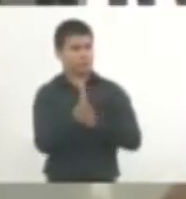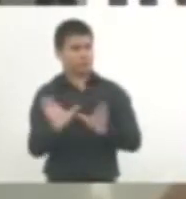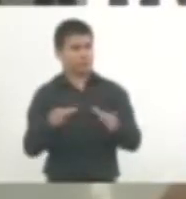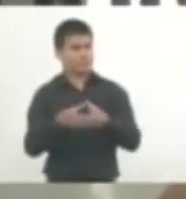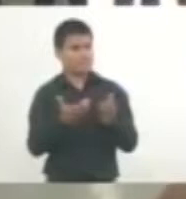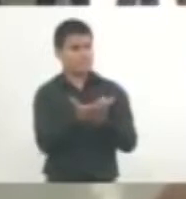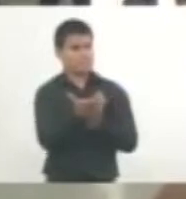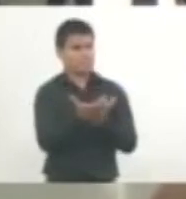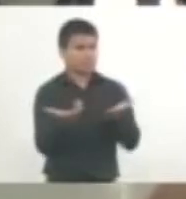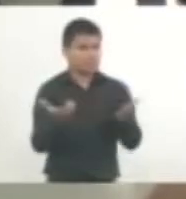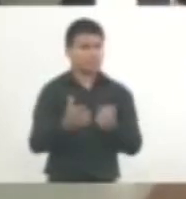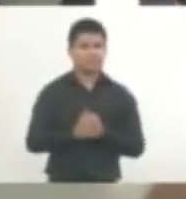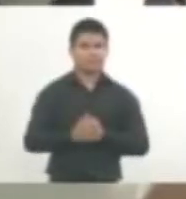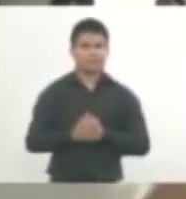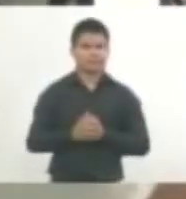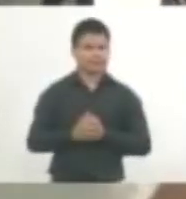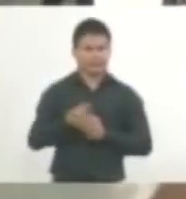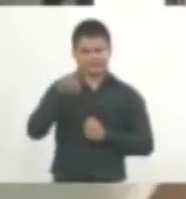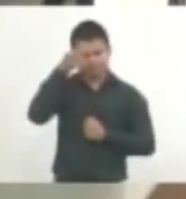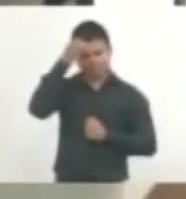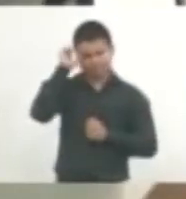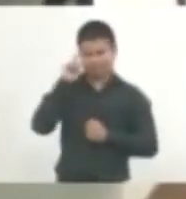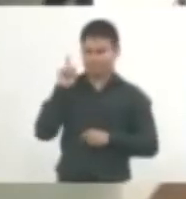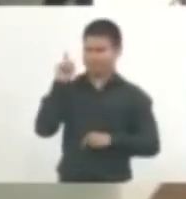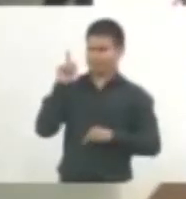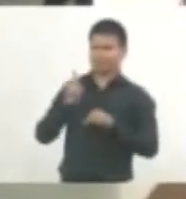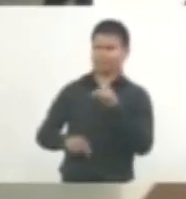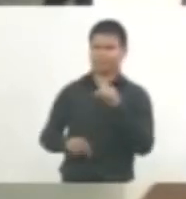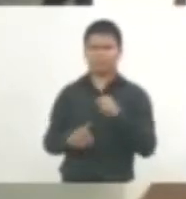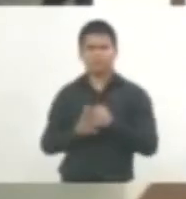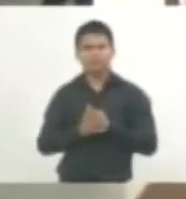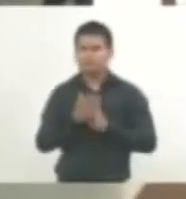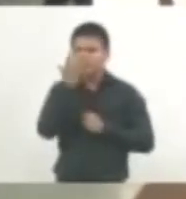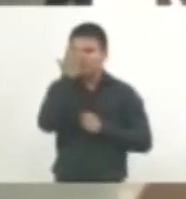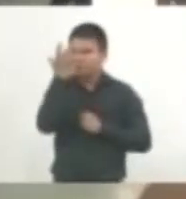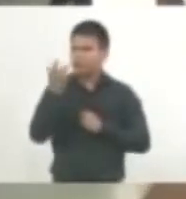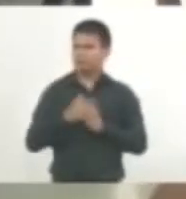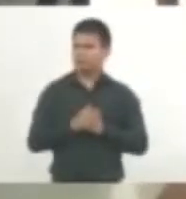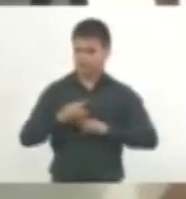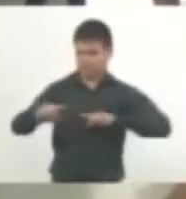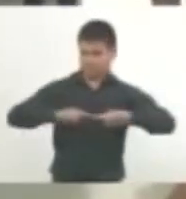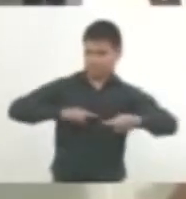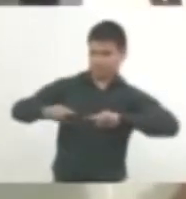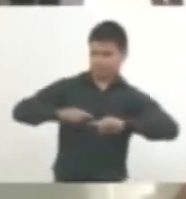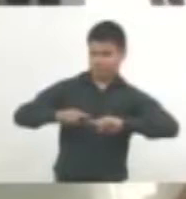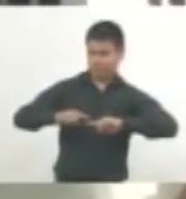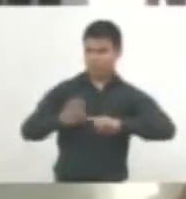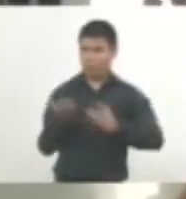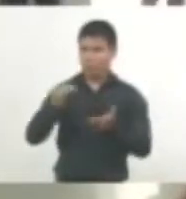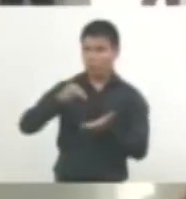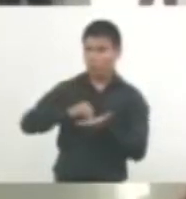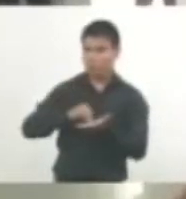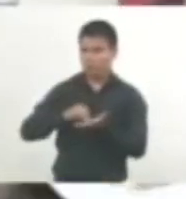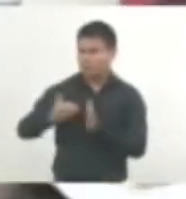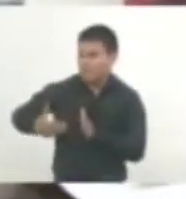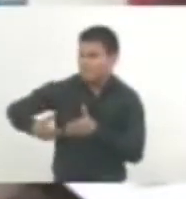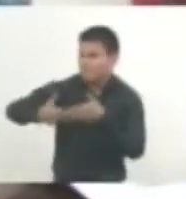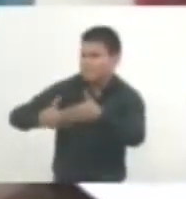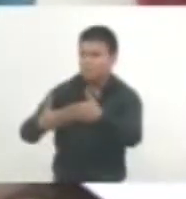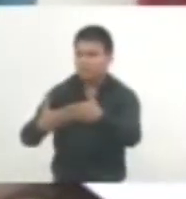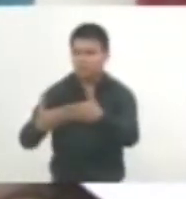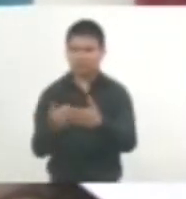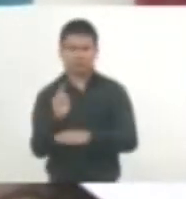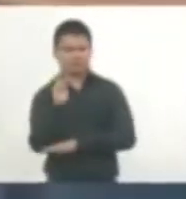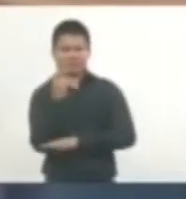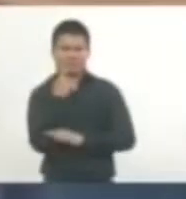concepto, no es posible con un acto administrativo crear otra etapa de discusión judicial. Otra